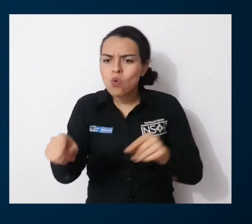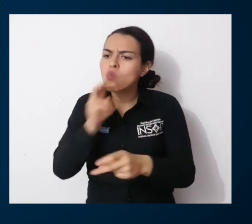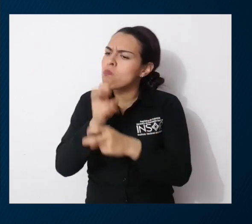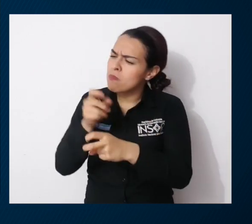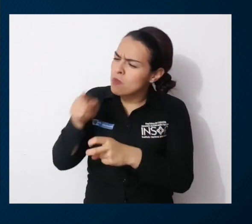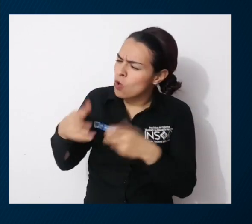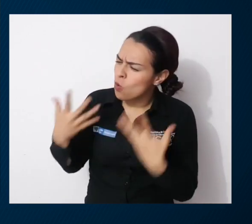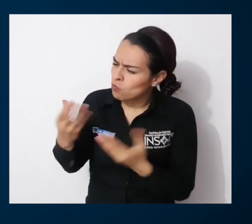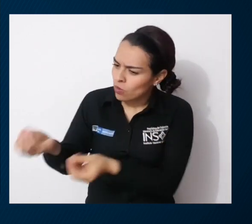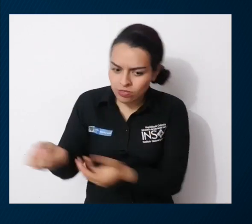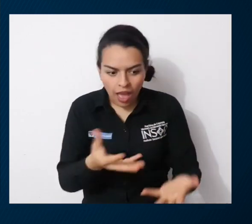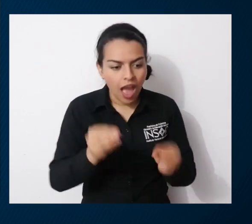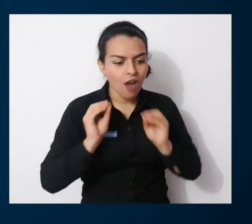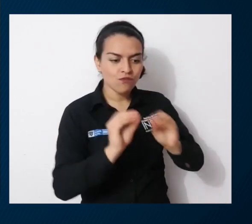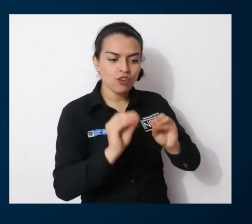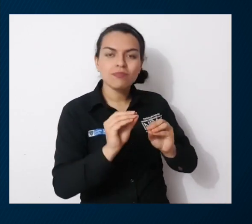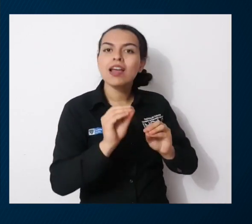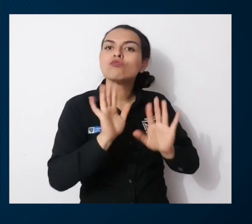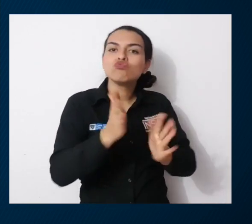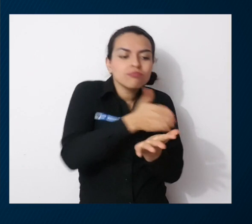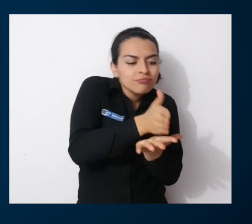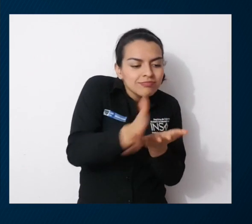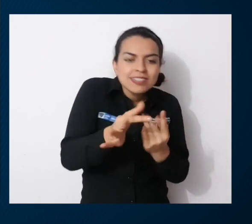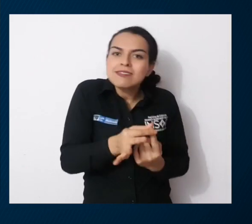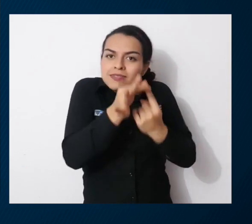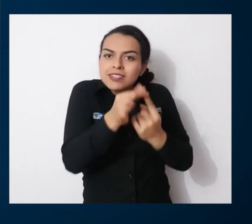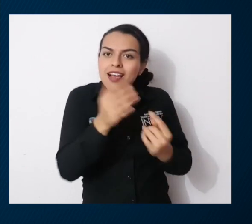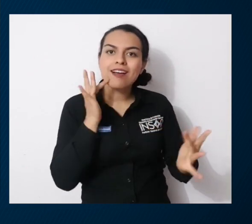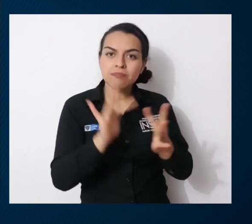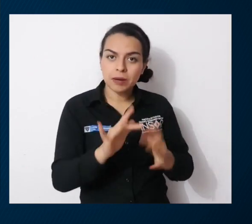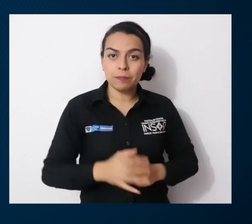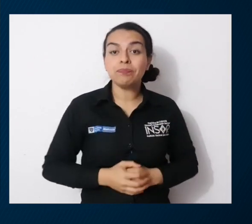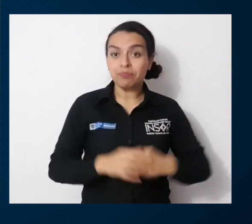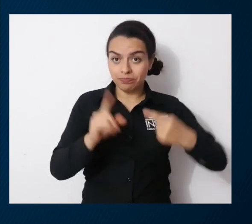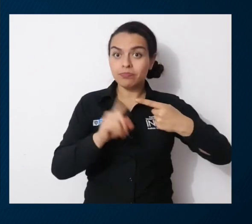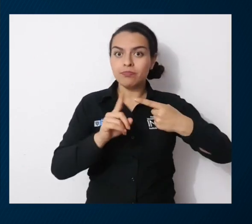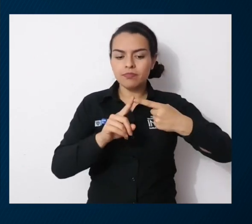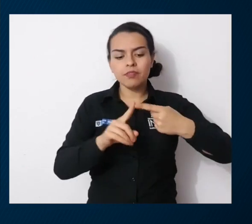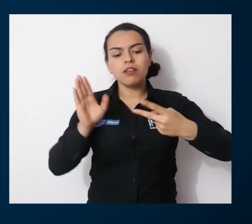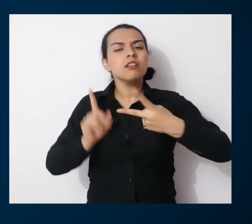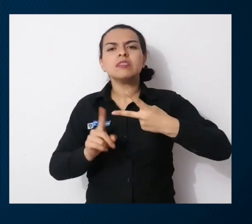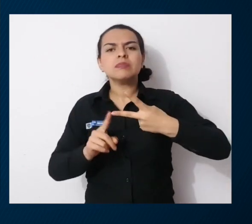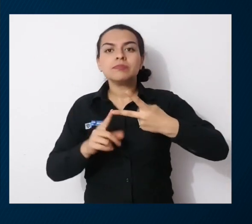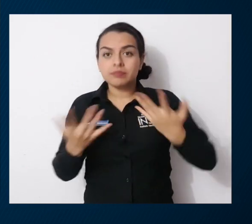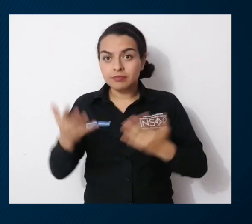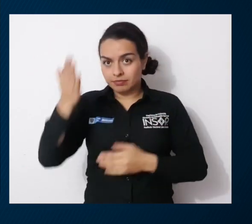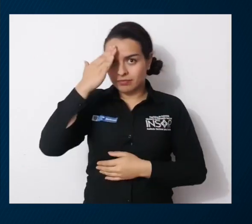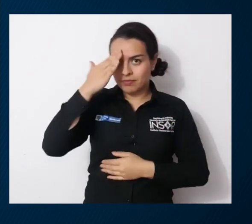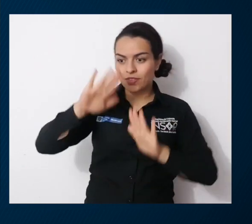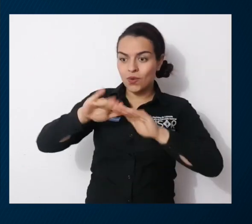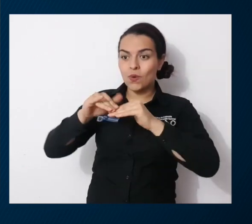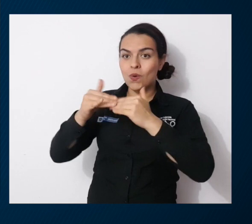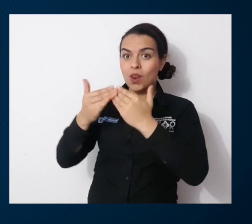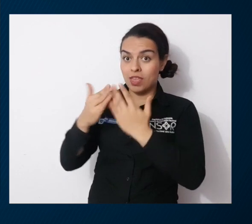direccionadas a formar a los niños en especialidades. Ese sería un primer gran paso. Segundo, establecer que el colegio, por más